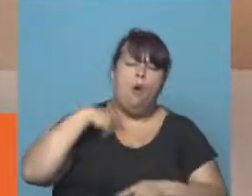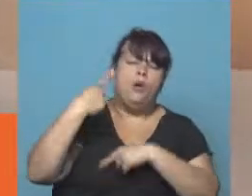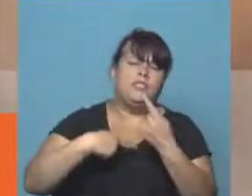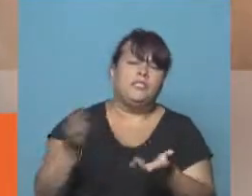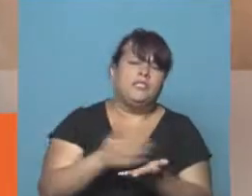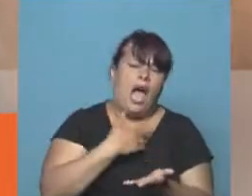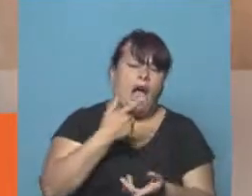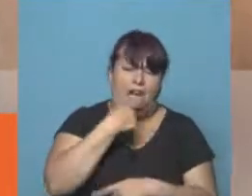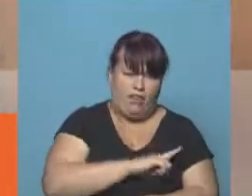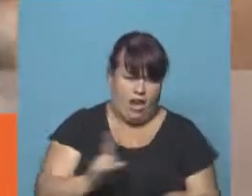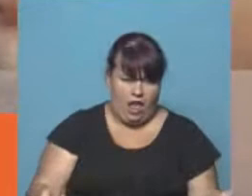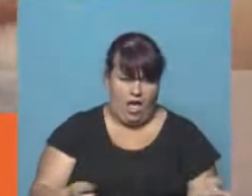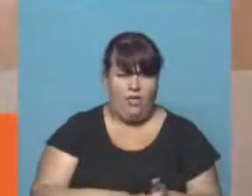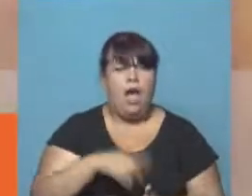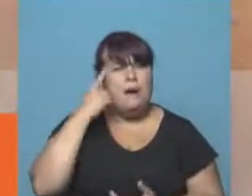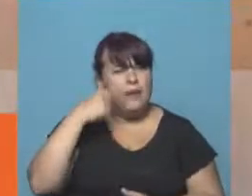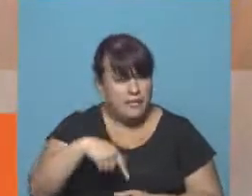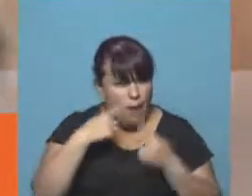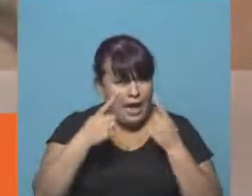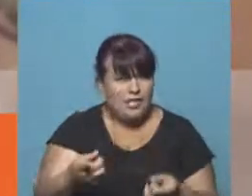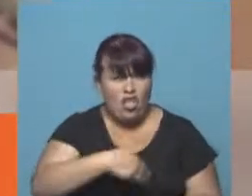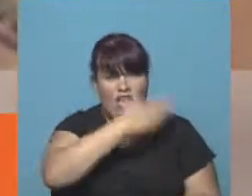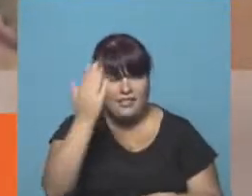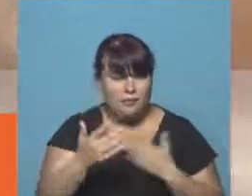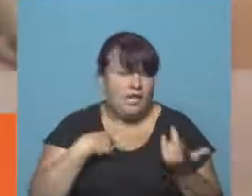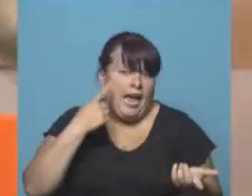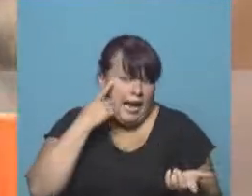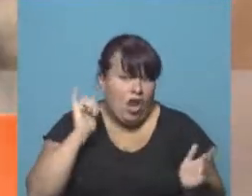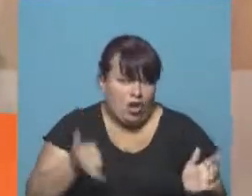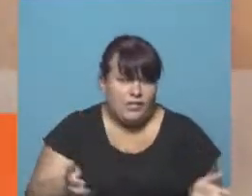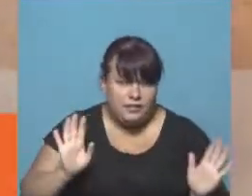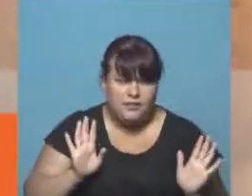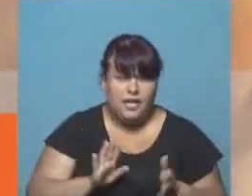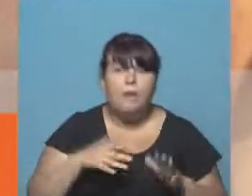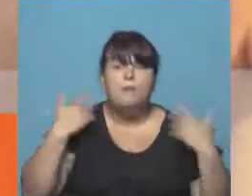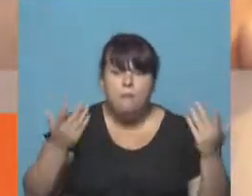por todas y no lo hizo. ¿Creen que esta vez los va a escuchar después de estas asambleas? Y creo que sí.